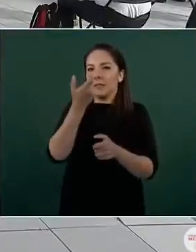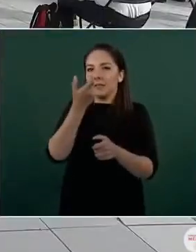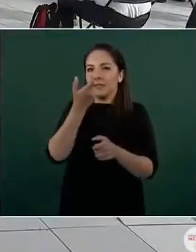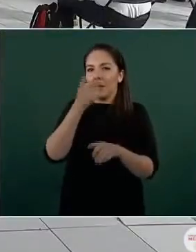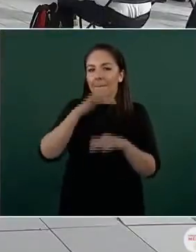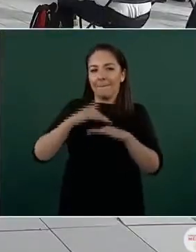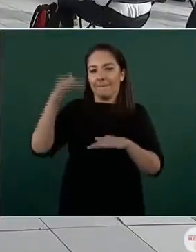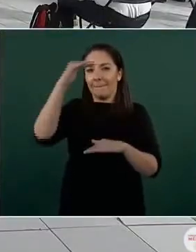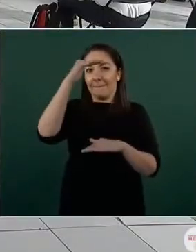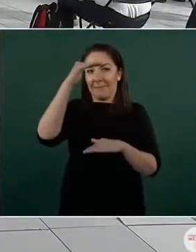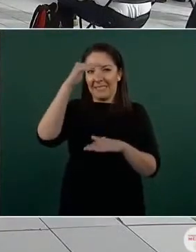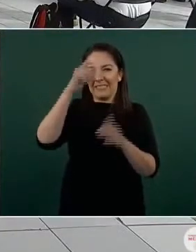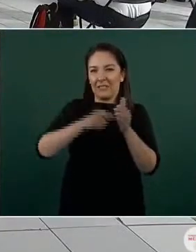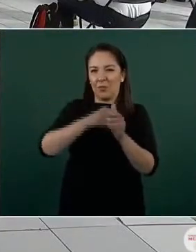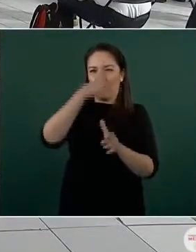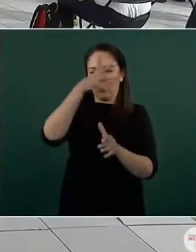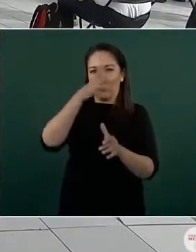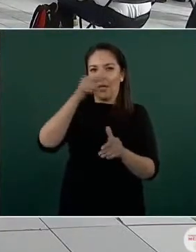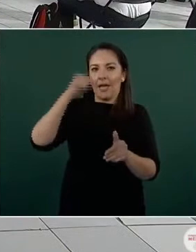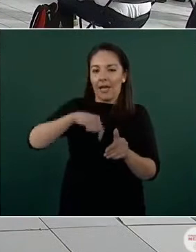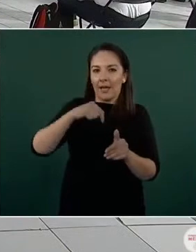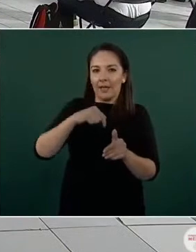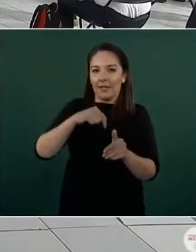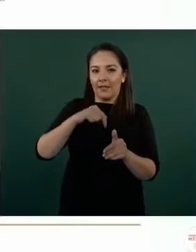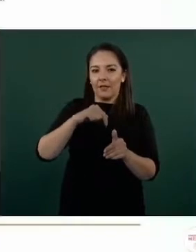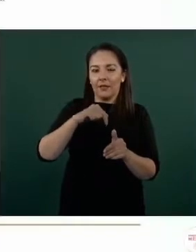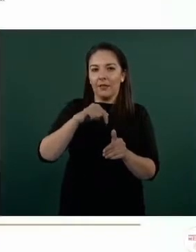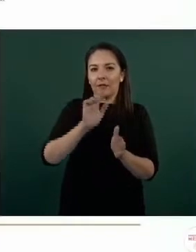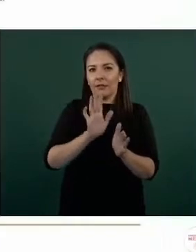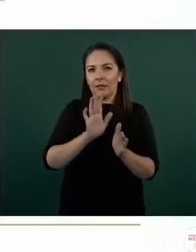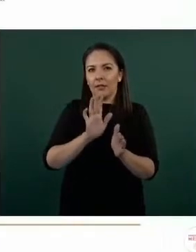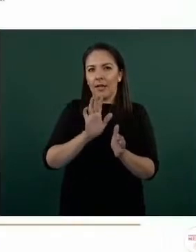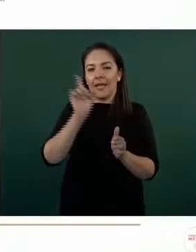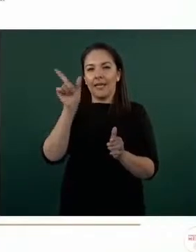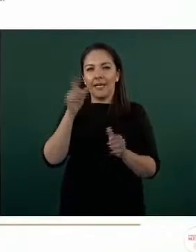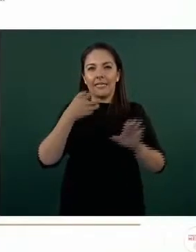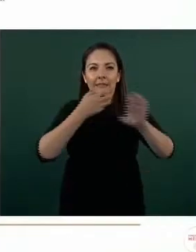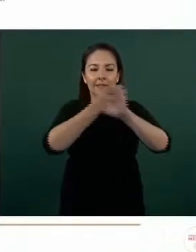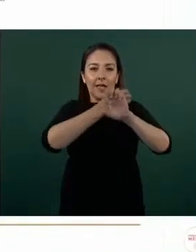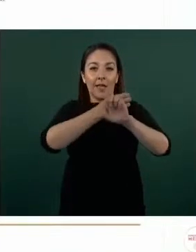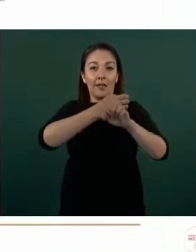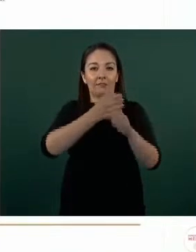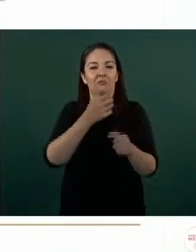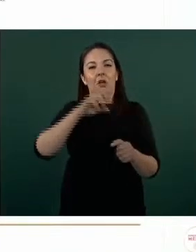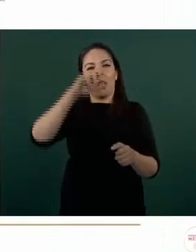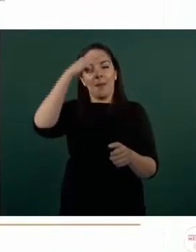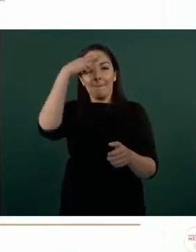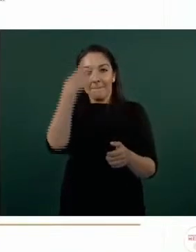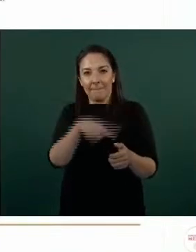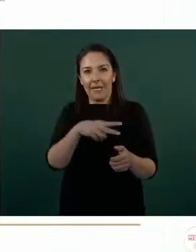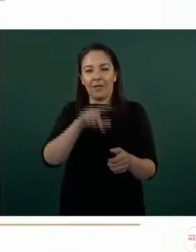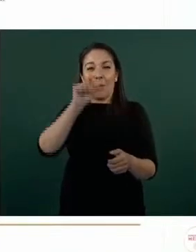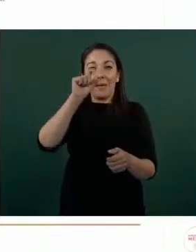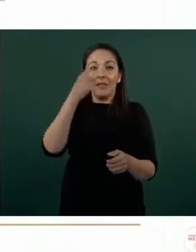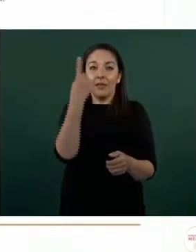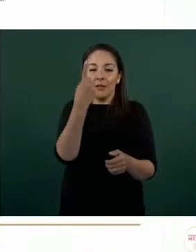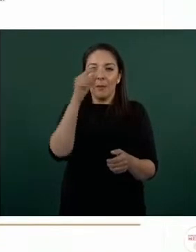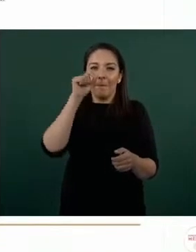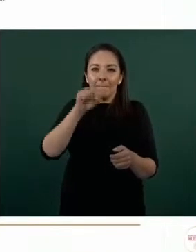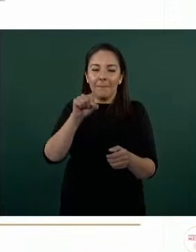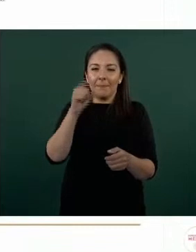alto lo encontramos en una gasolinera de G500 en Huixquilucan, en el Estado de México, 21 pesos